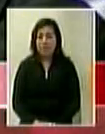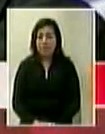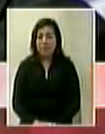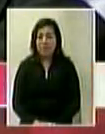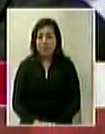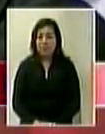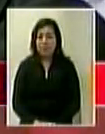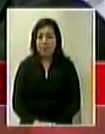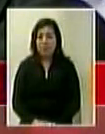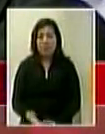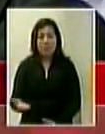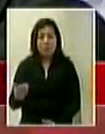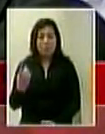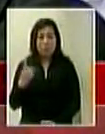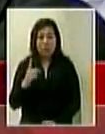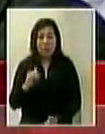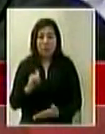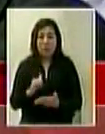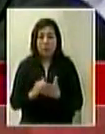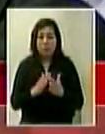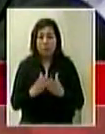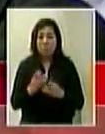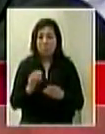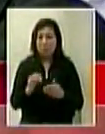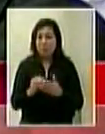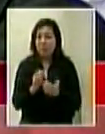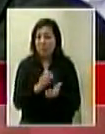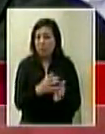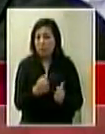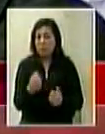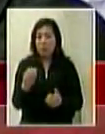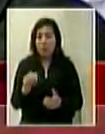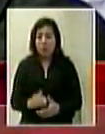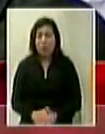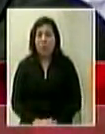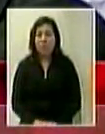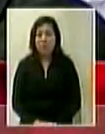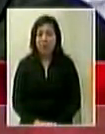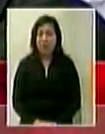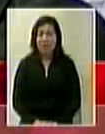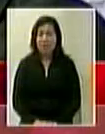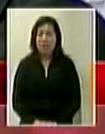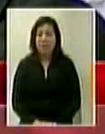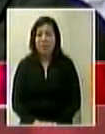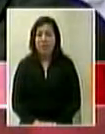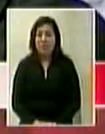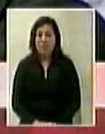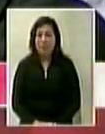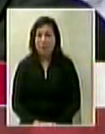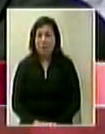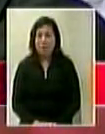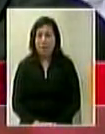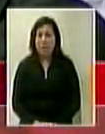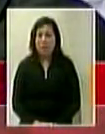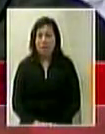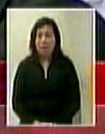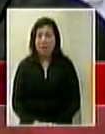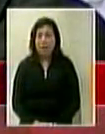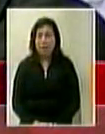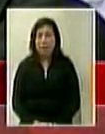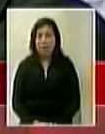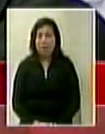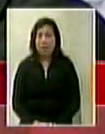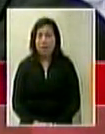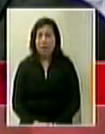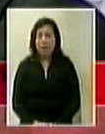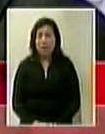ejemplo, destinados solo a determinados presos que le quitan a los jóvenes la posibilidad de tener centros transitorios previos a la